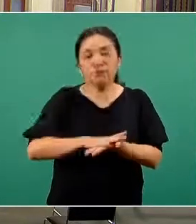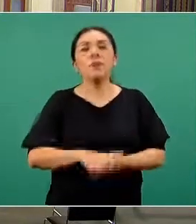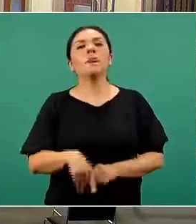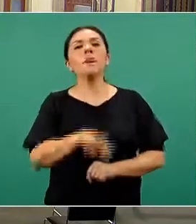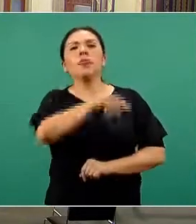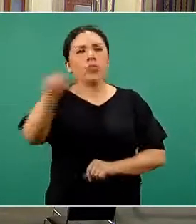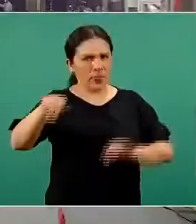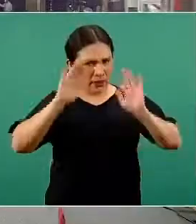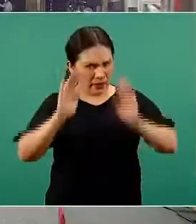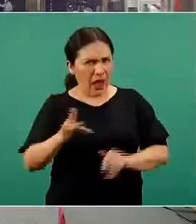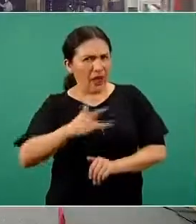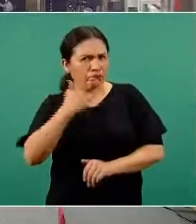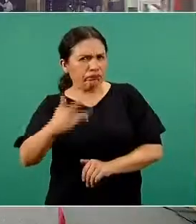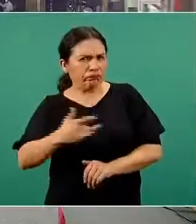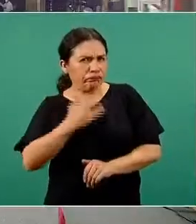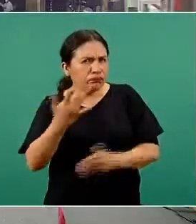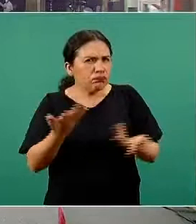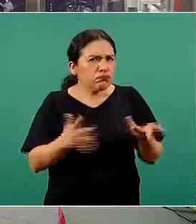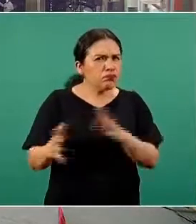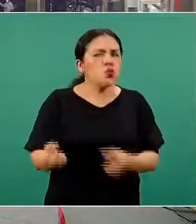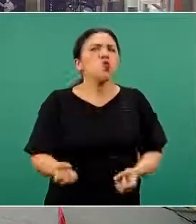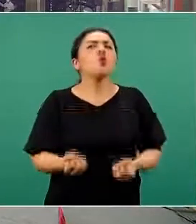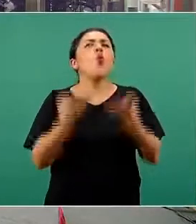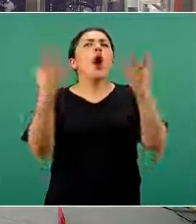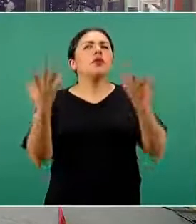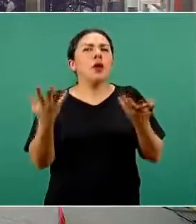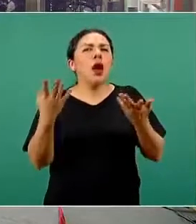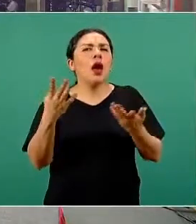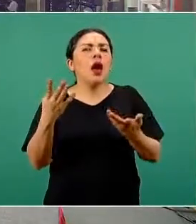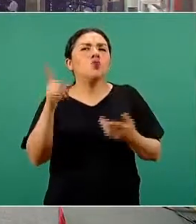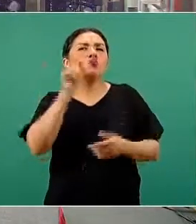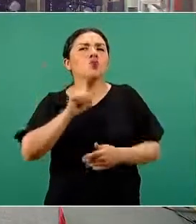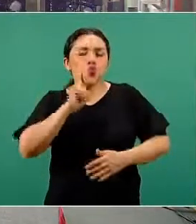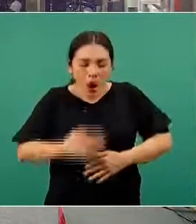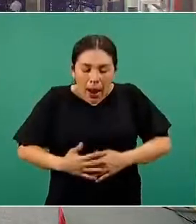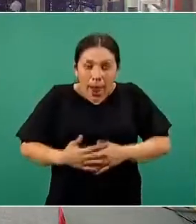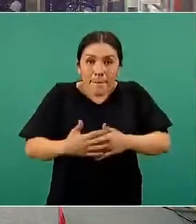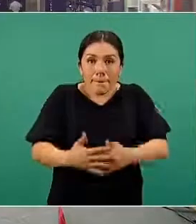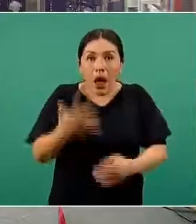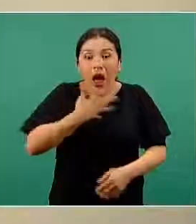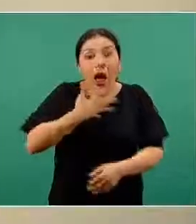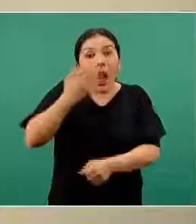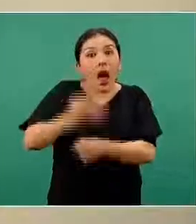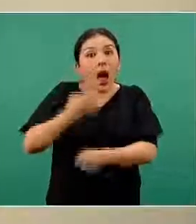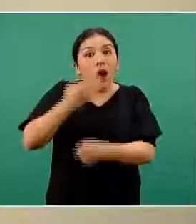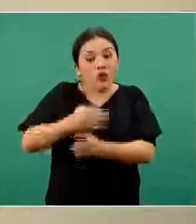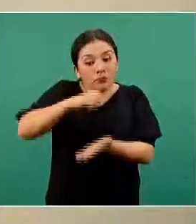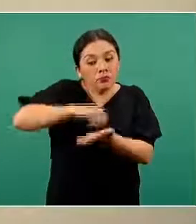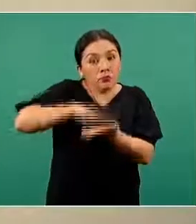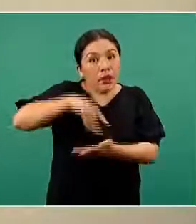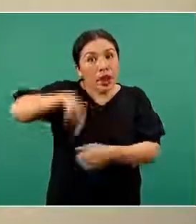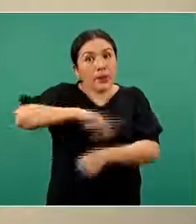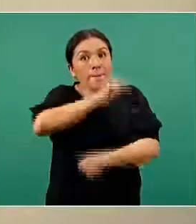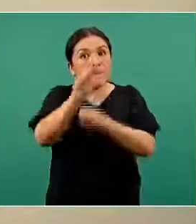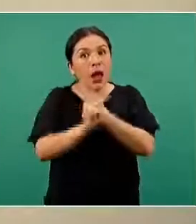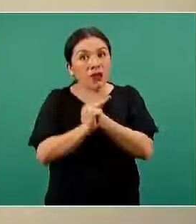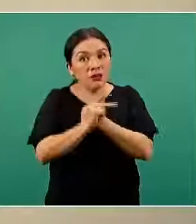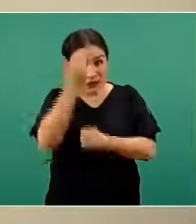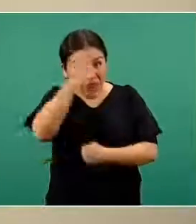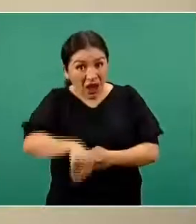tienen contemplado o estimado cuántas millones de mujeres embarazadas ahorita se tienen en México?